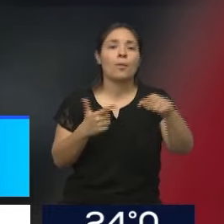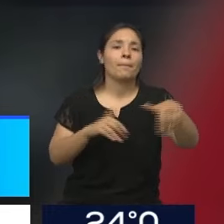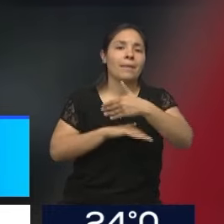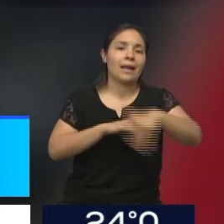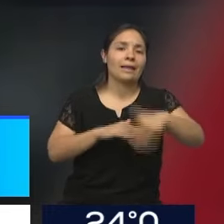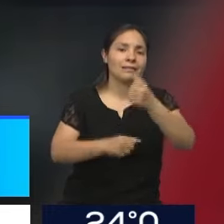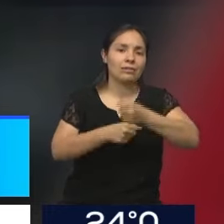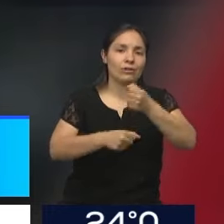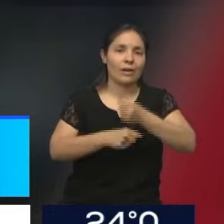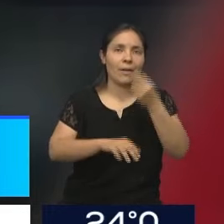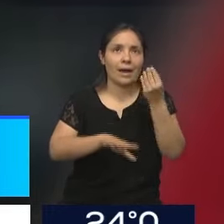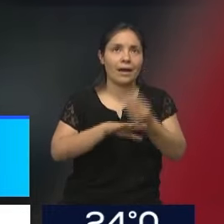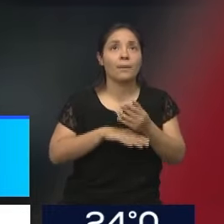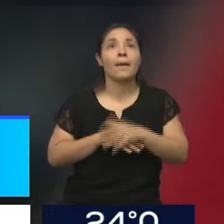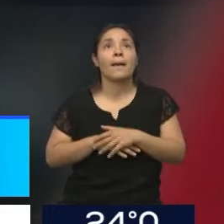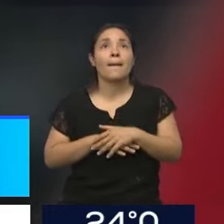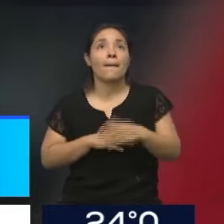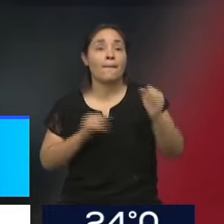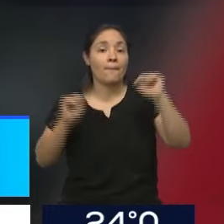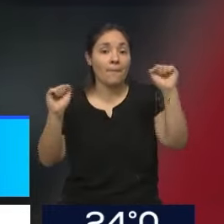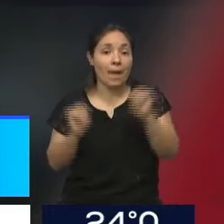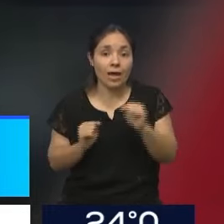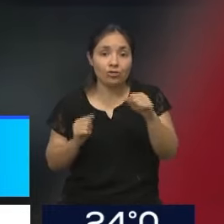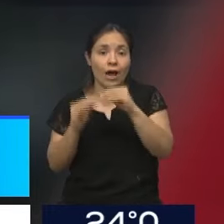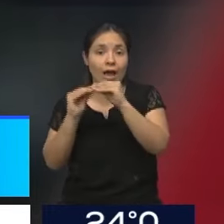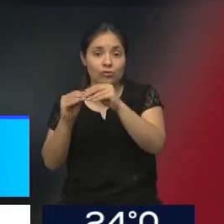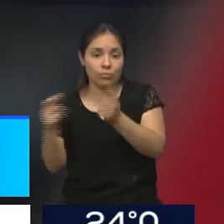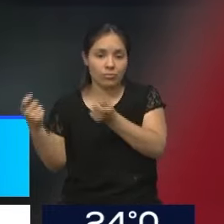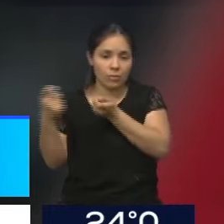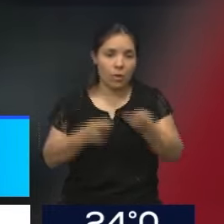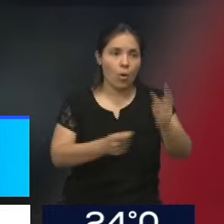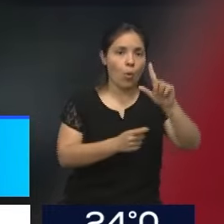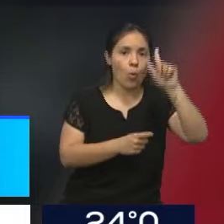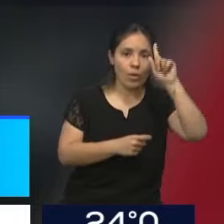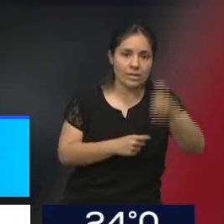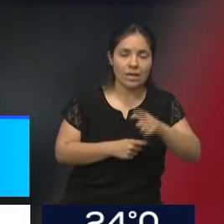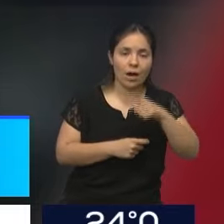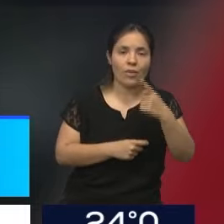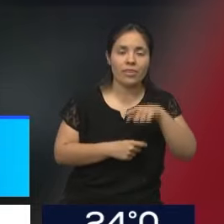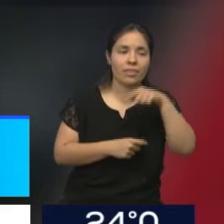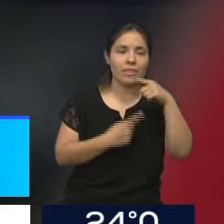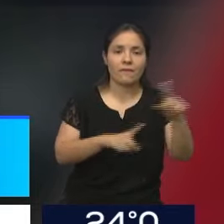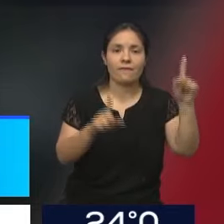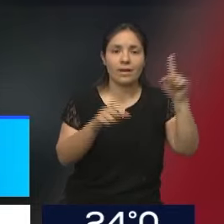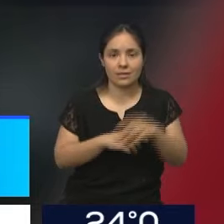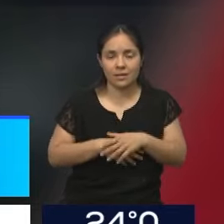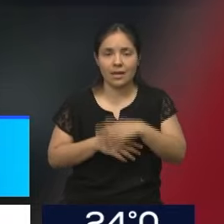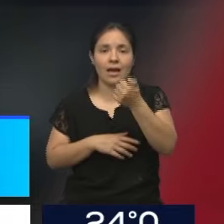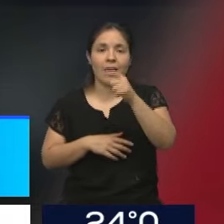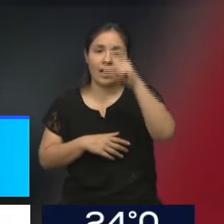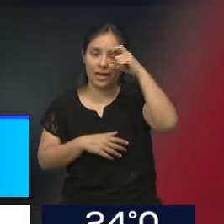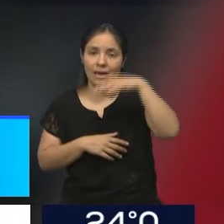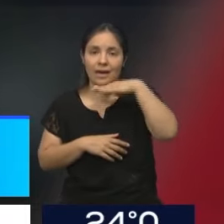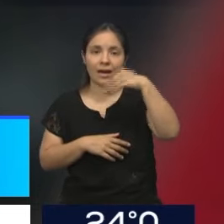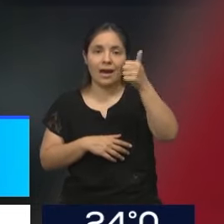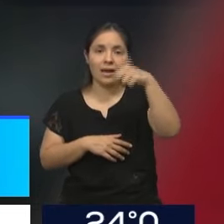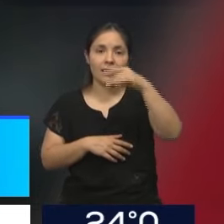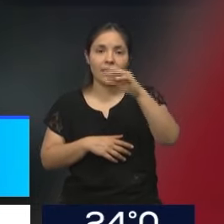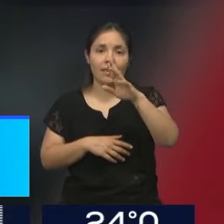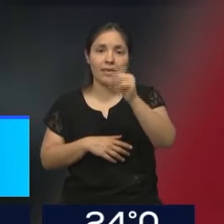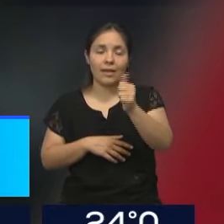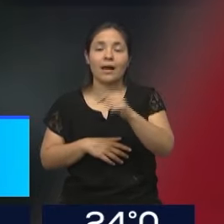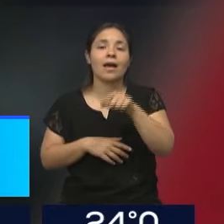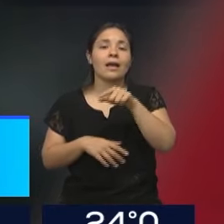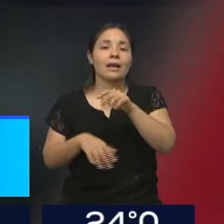mes de mayo cambió de jueza. El Tribunal Penal Colegiado apartó del proceso a Alejandra Mauricio, quien había dictado la